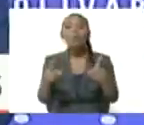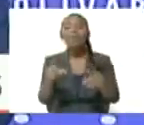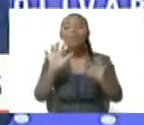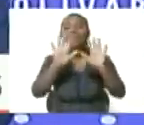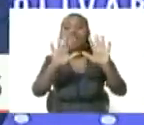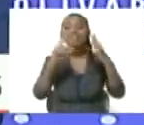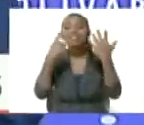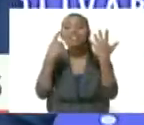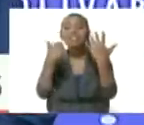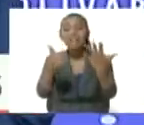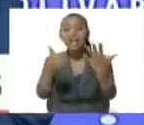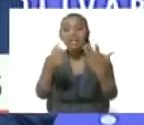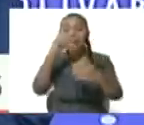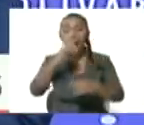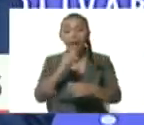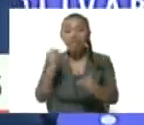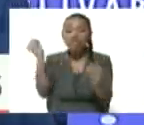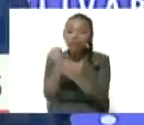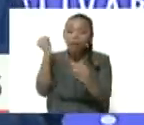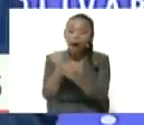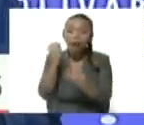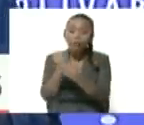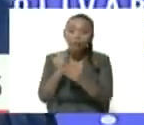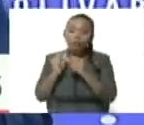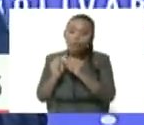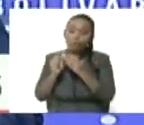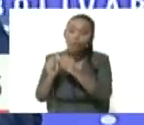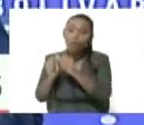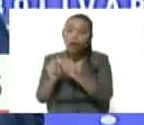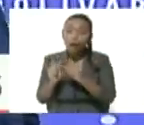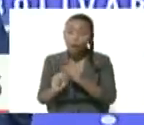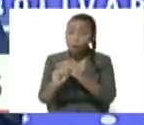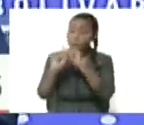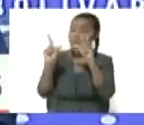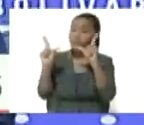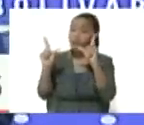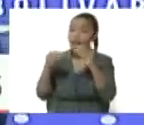Por algo es, ¿verdad? Algo está haciendo. Hay que descubrir qué hace.